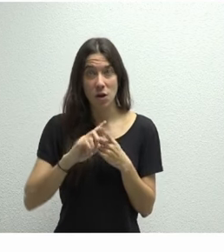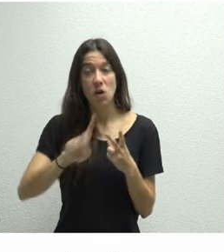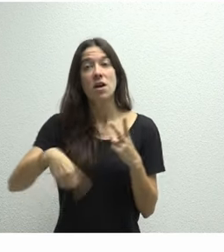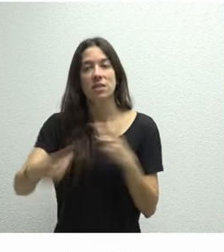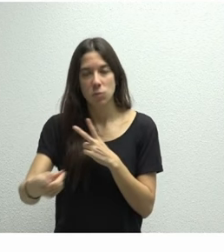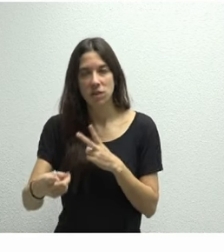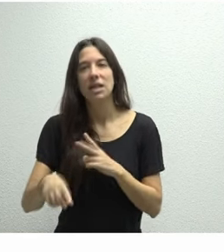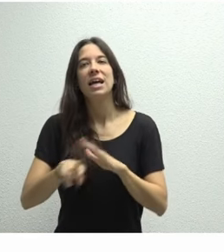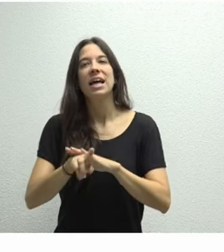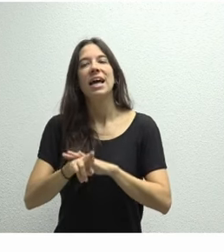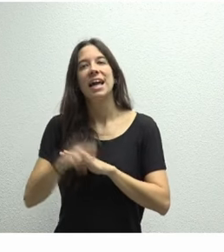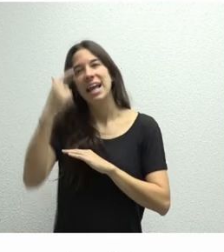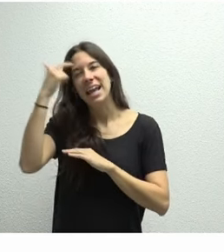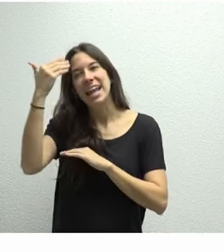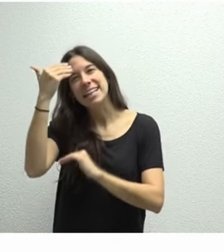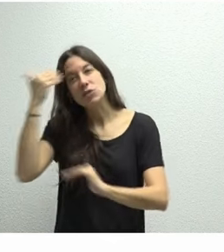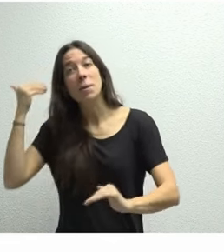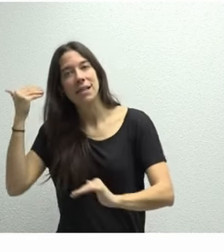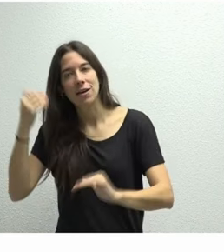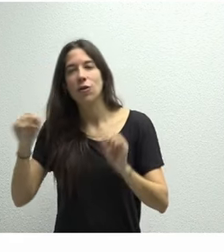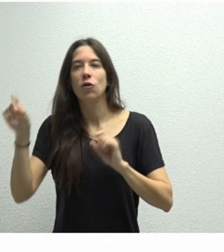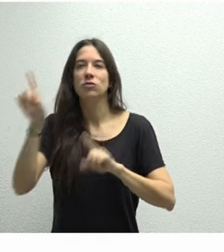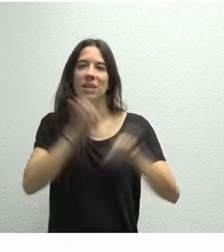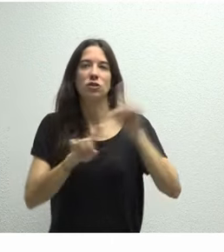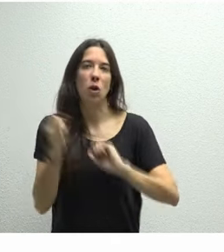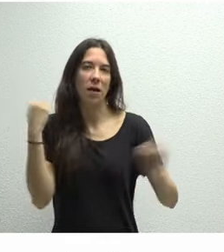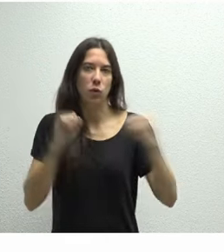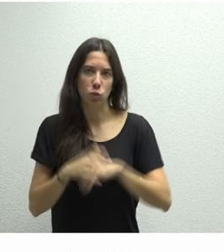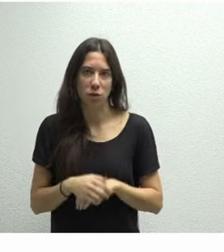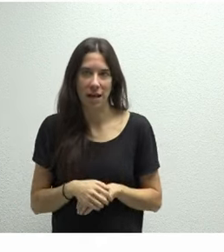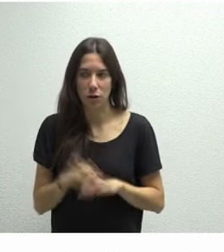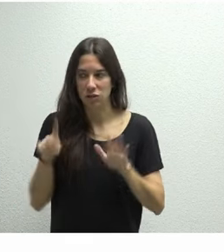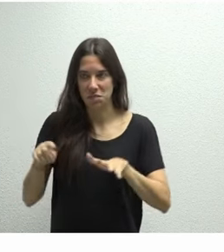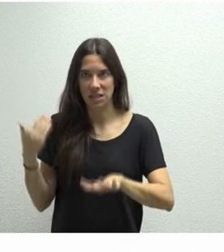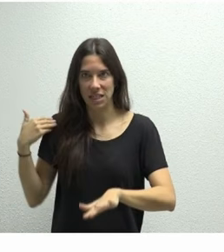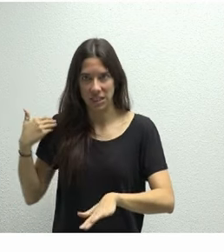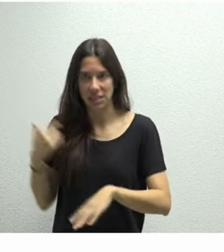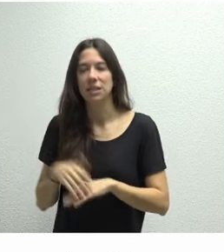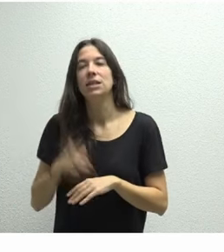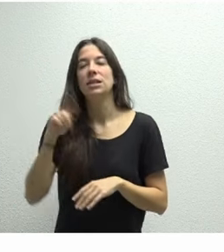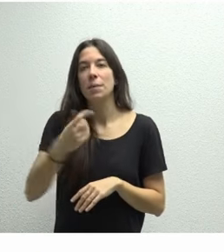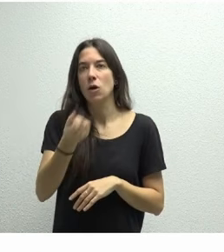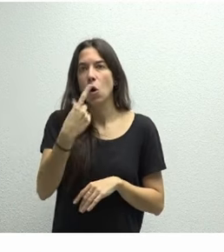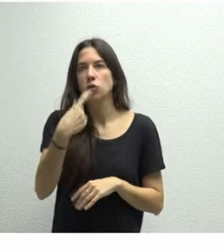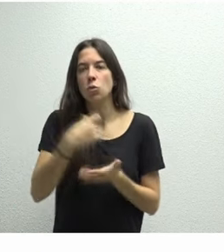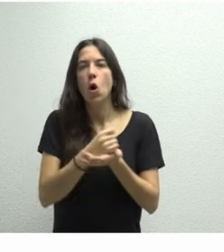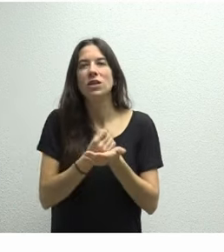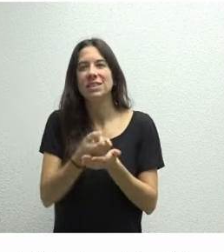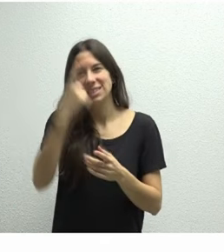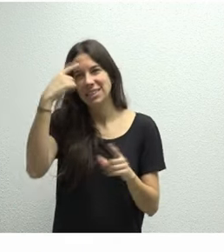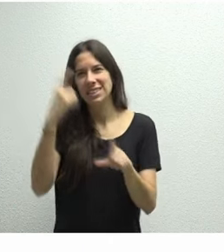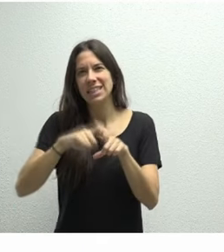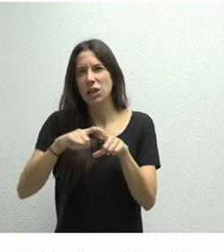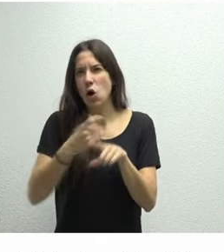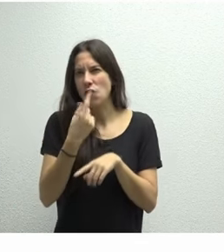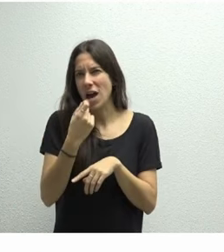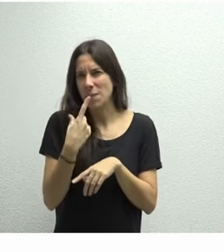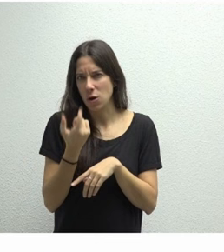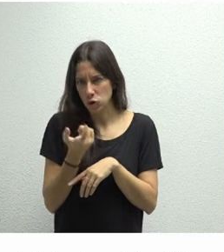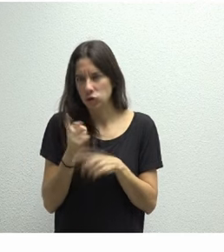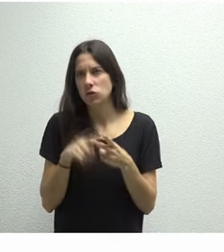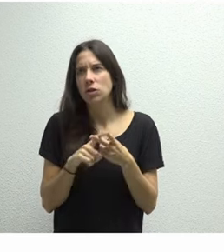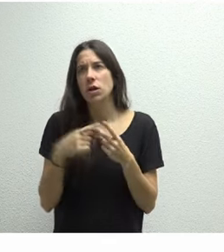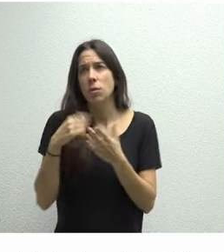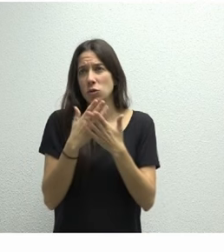con tros de la conducta en los últimos se meses no y elevado consumo de psicofármacos y atrogel lo hemos estudiado por activa por